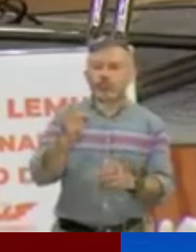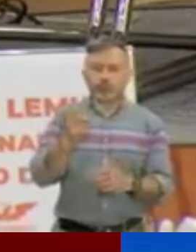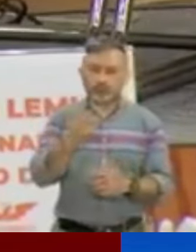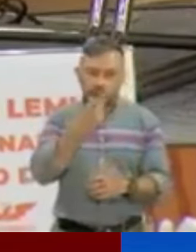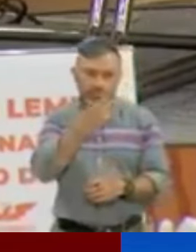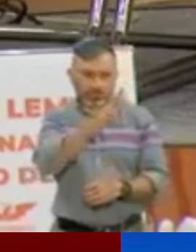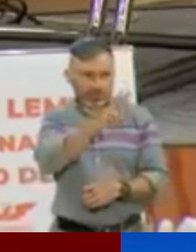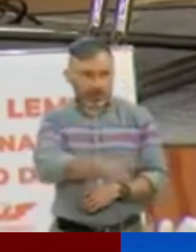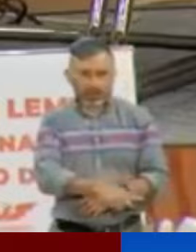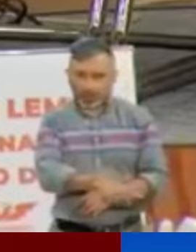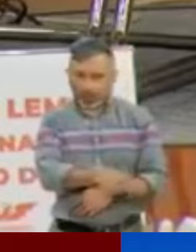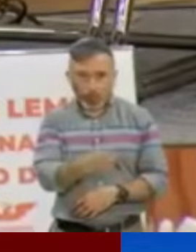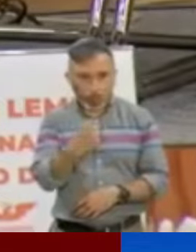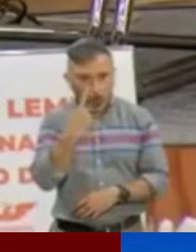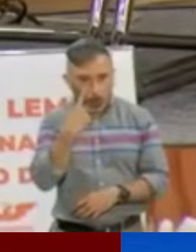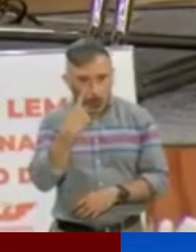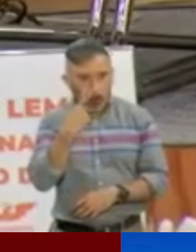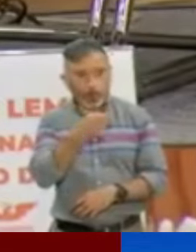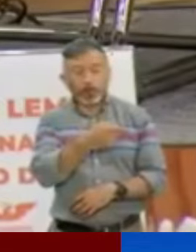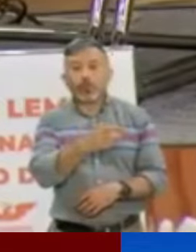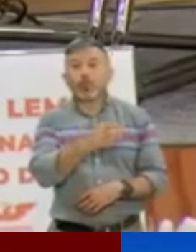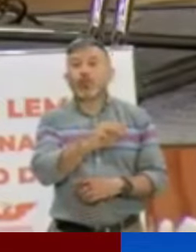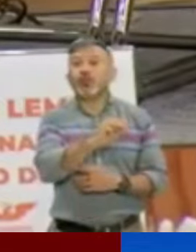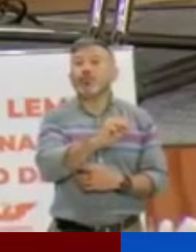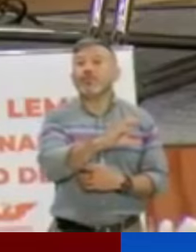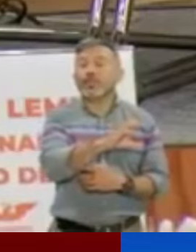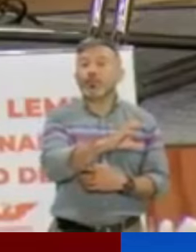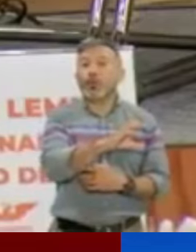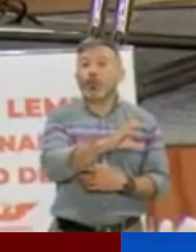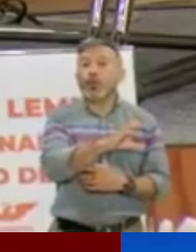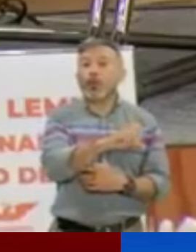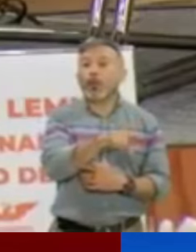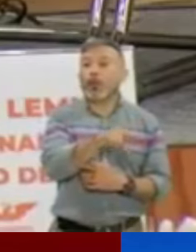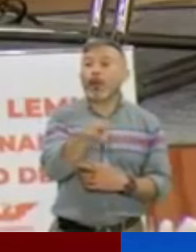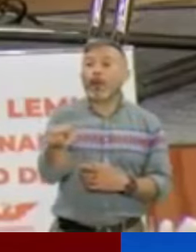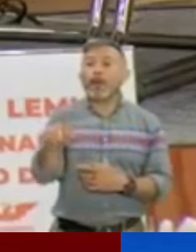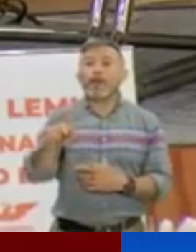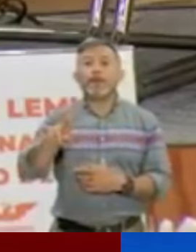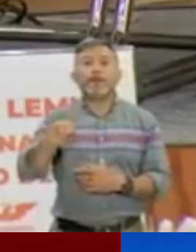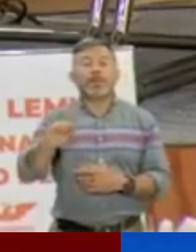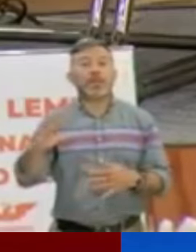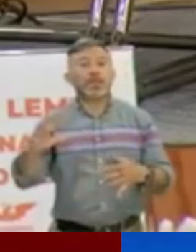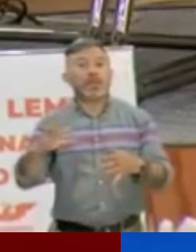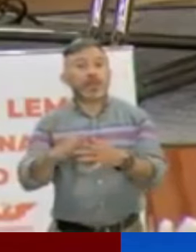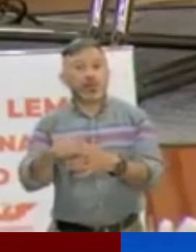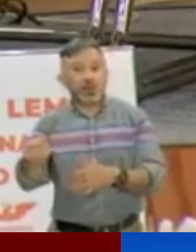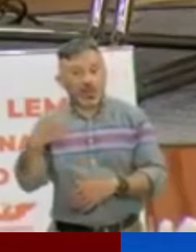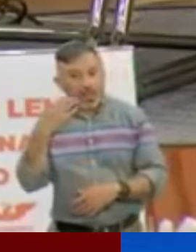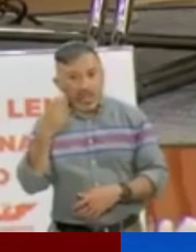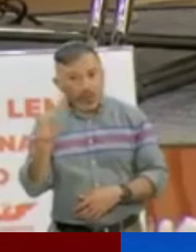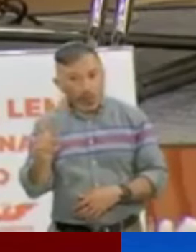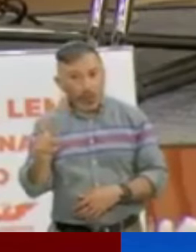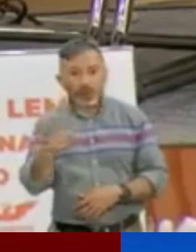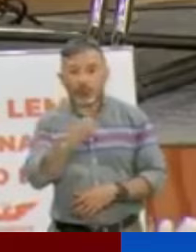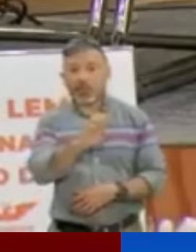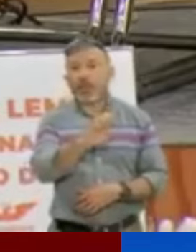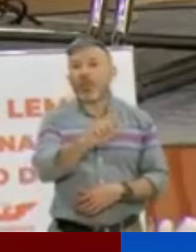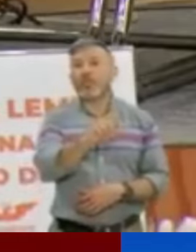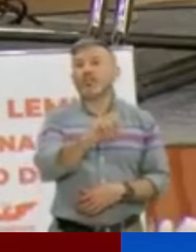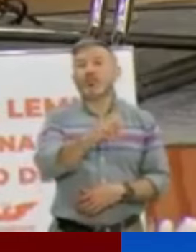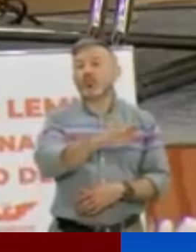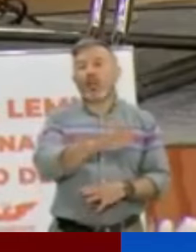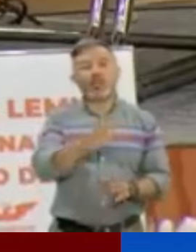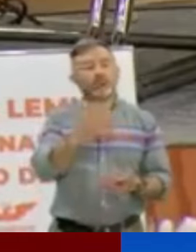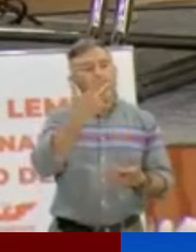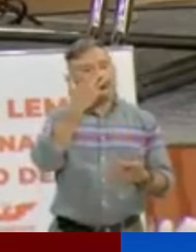si Movimiento Ciudadano no quiere la alianza con el PRI, Eliseo tendría que irse del CEN de Movimiento Ciudadano porque